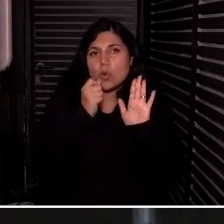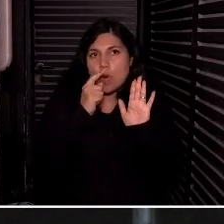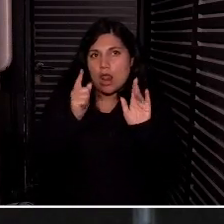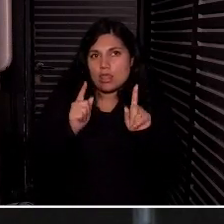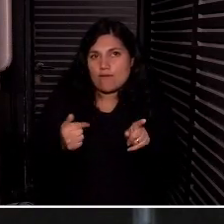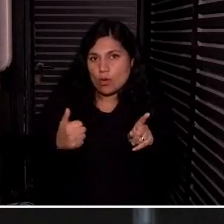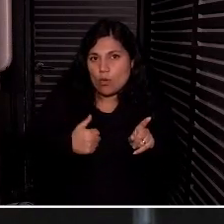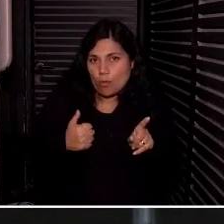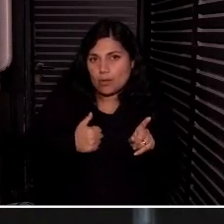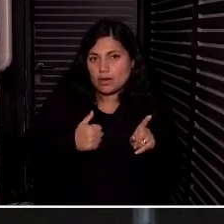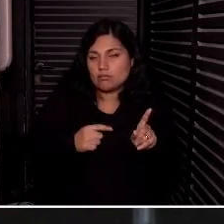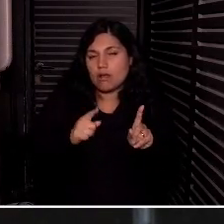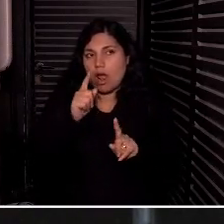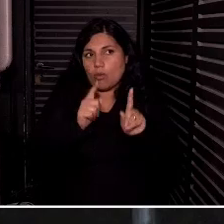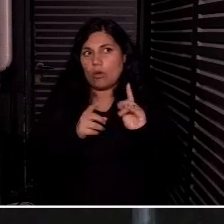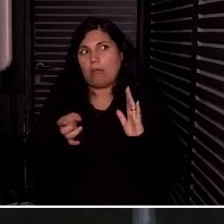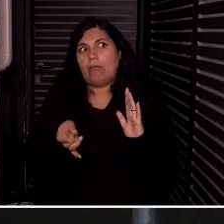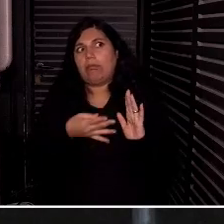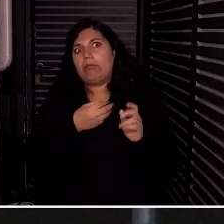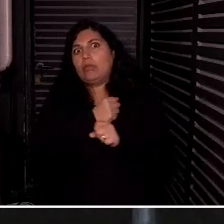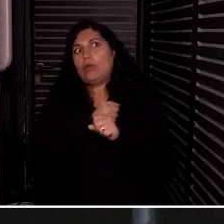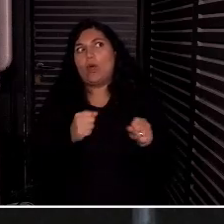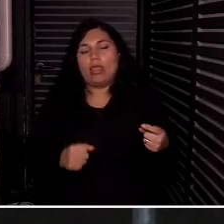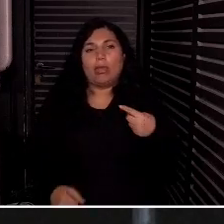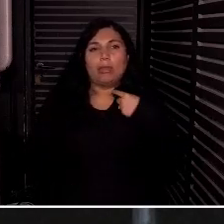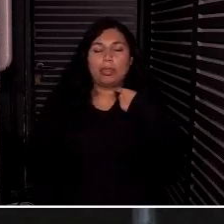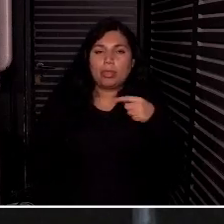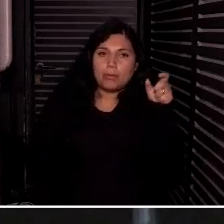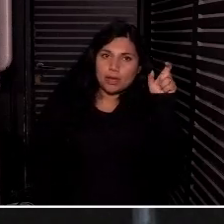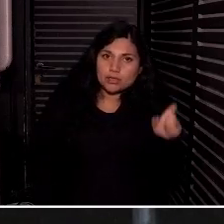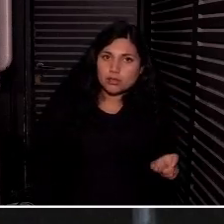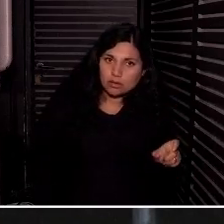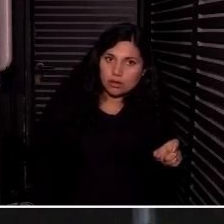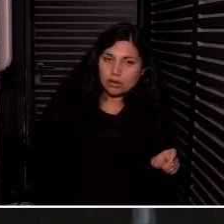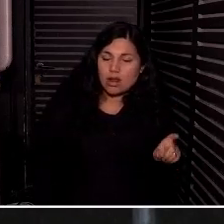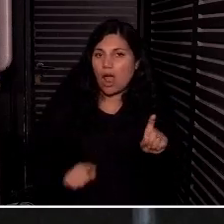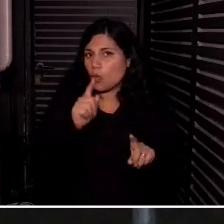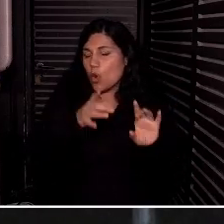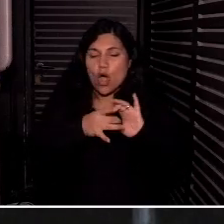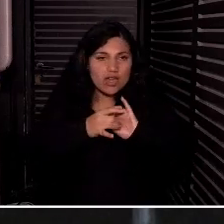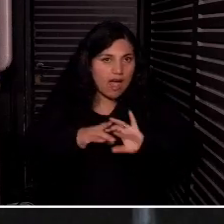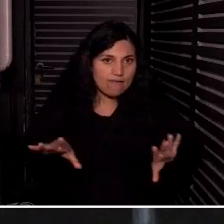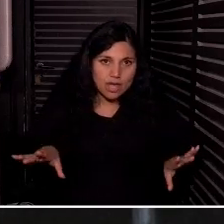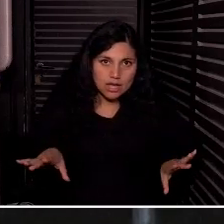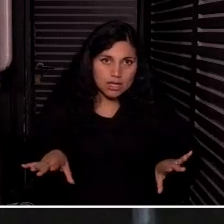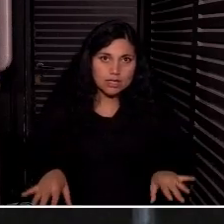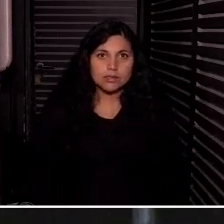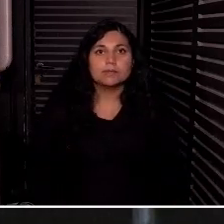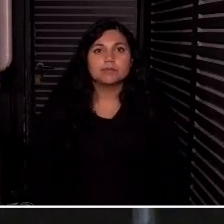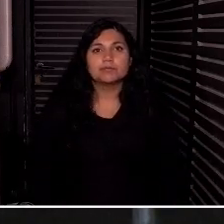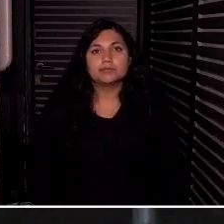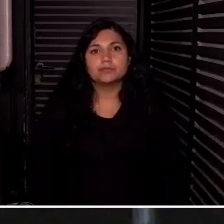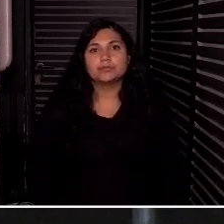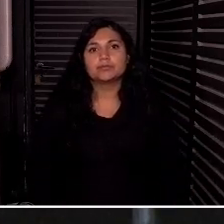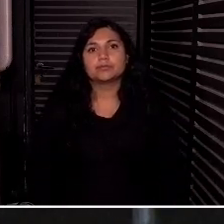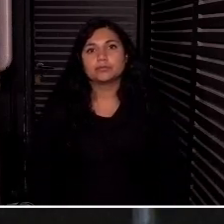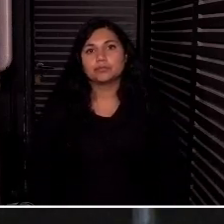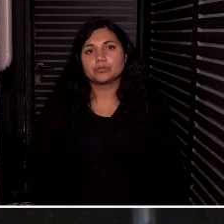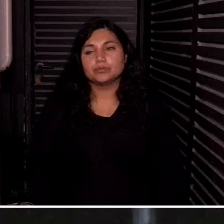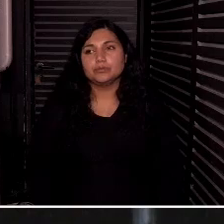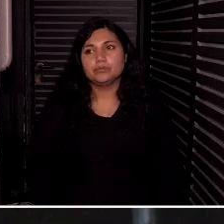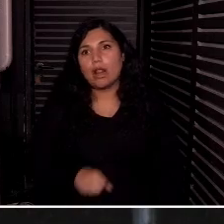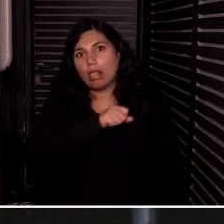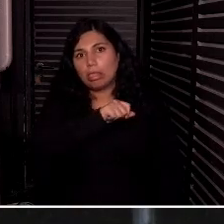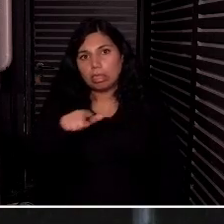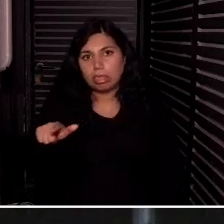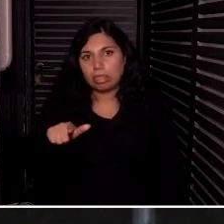personas que son perjudicadas por la actividad de los medios de comunicación algunos casos muy graves eh hacen pedazos